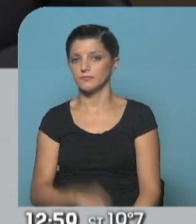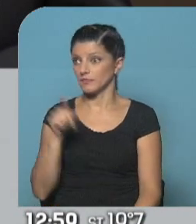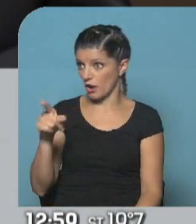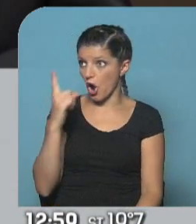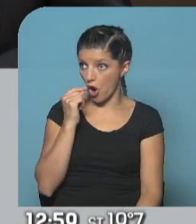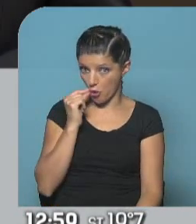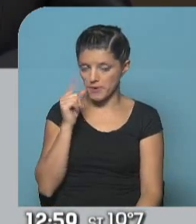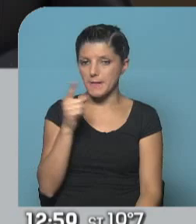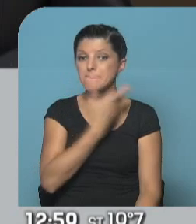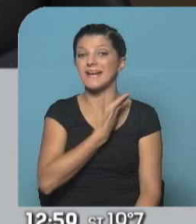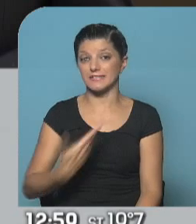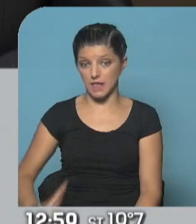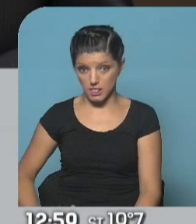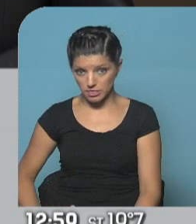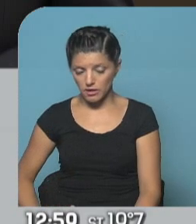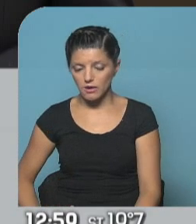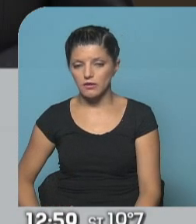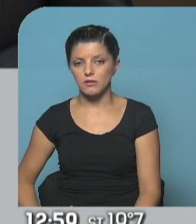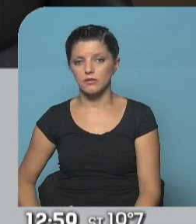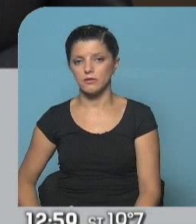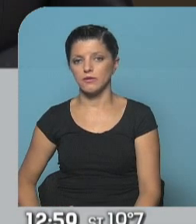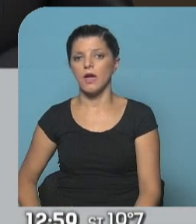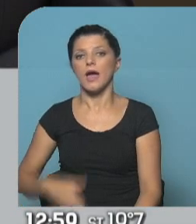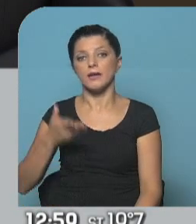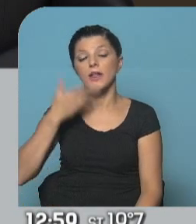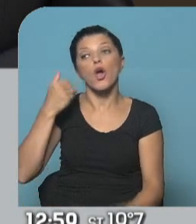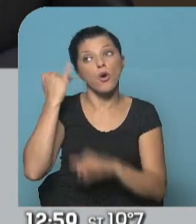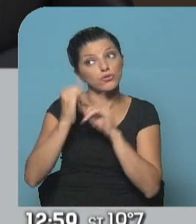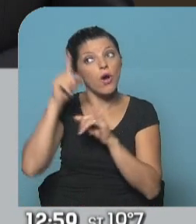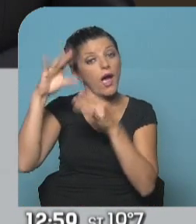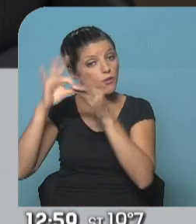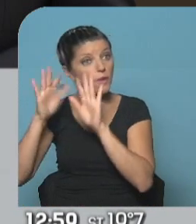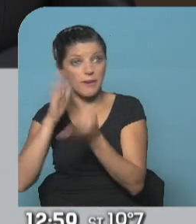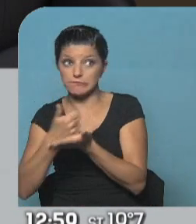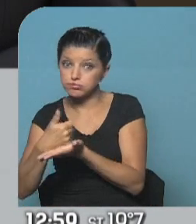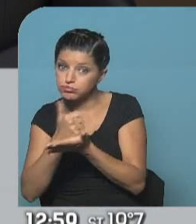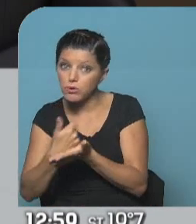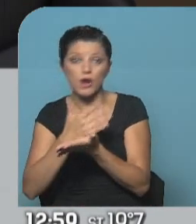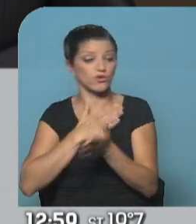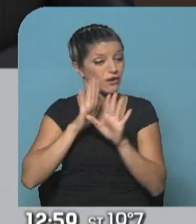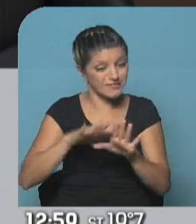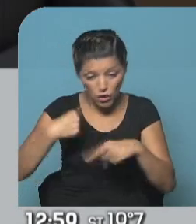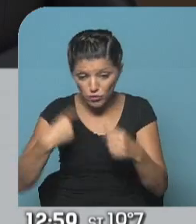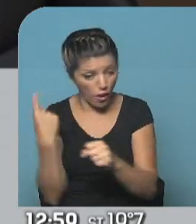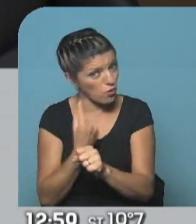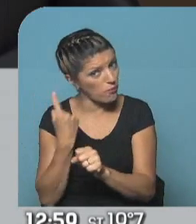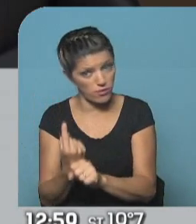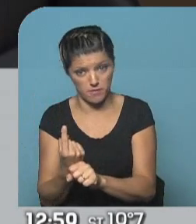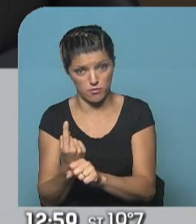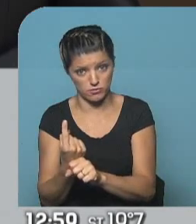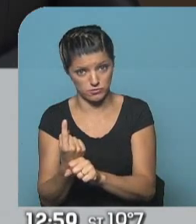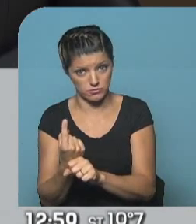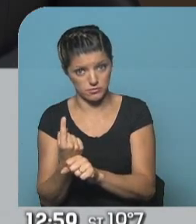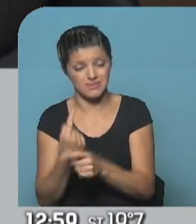Steinmeier, ¿no? El presidente ha mencionado mucho, Europa está esperando y otros países también, no podemos seguir así. Eso